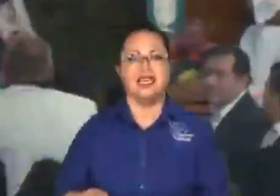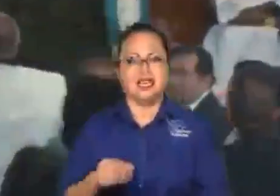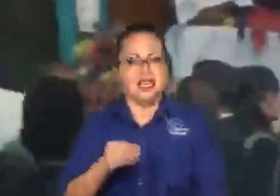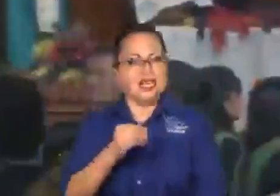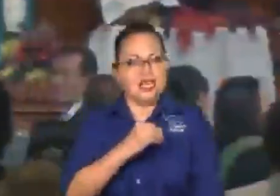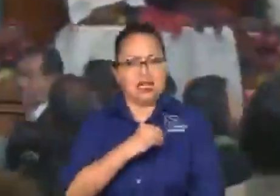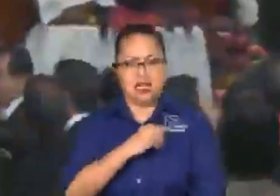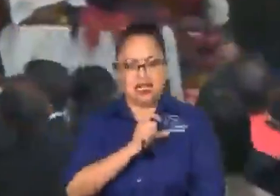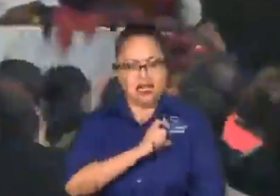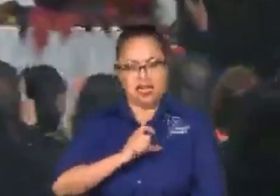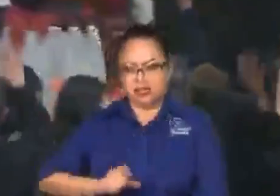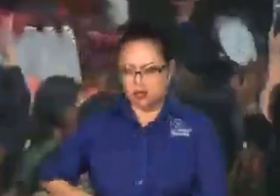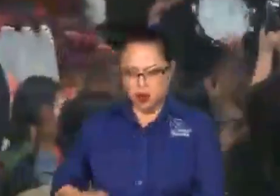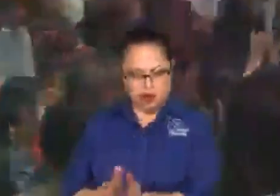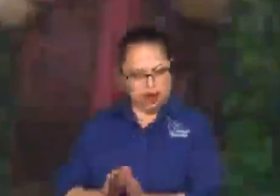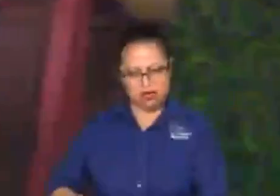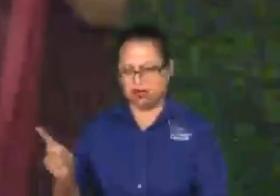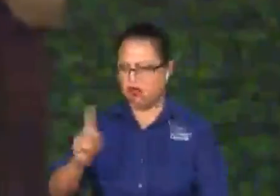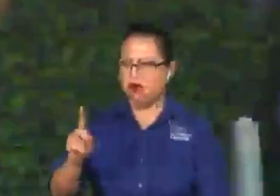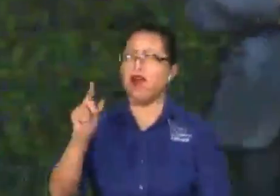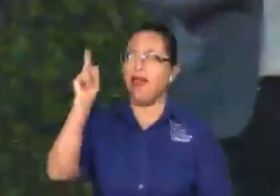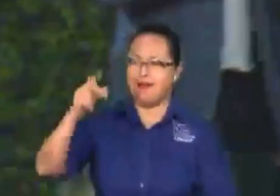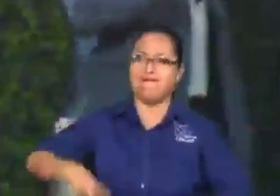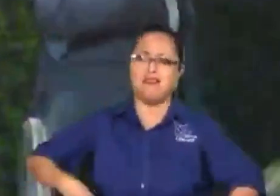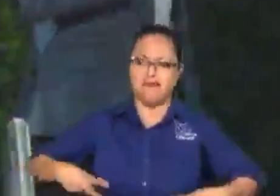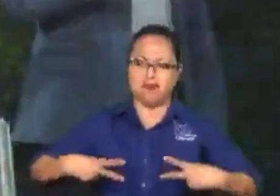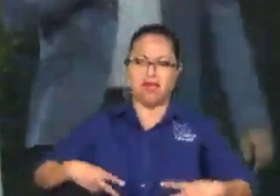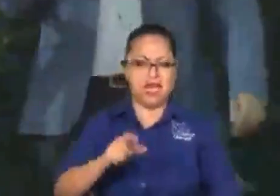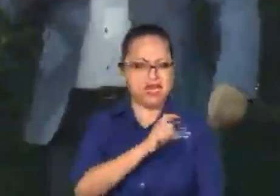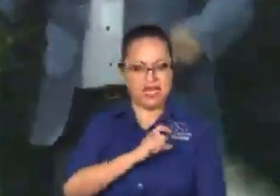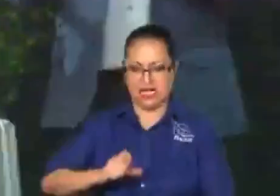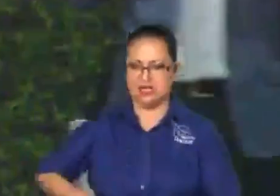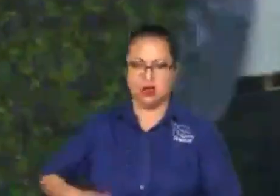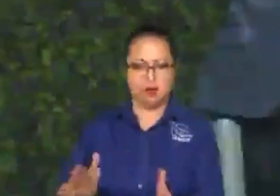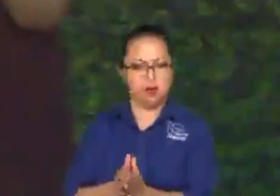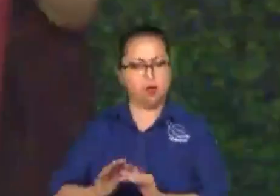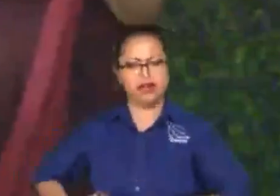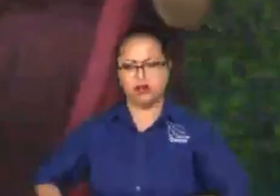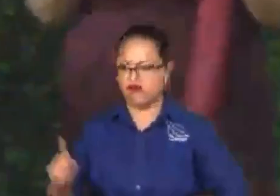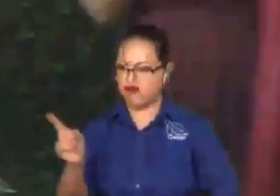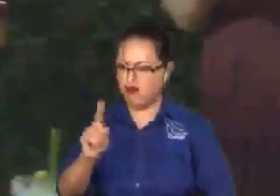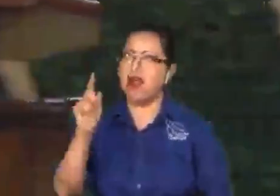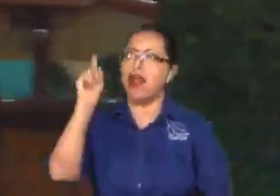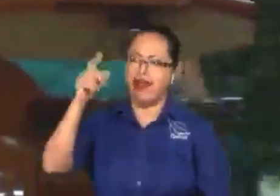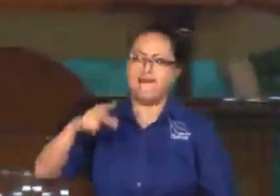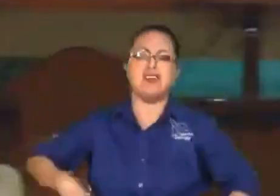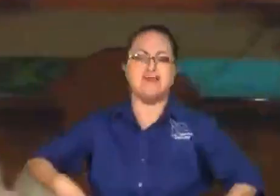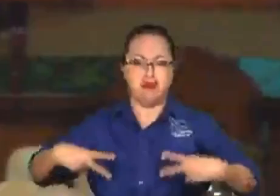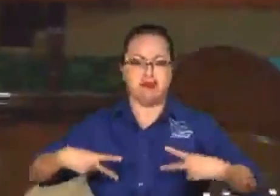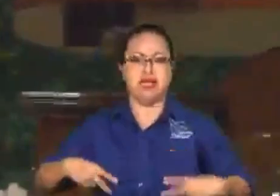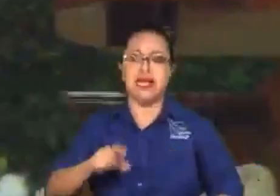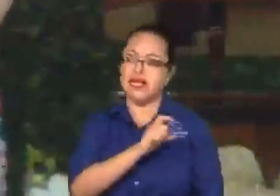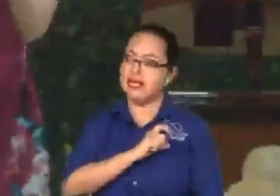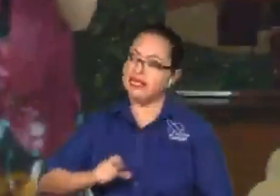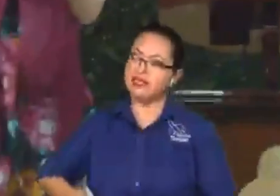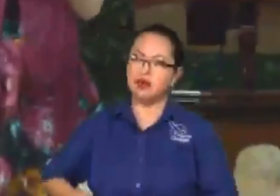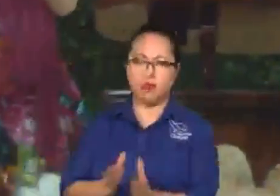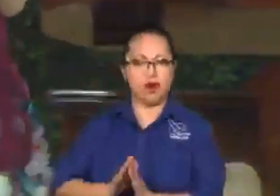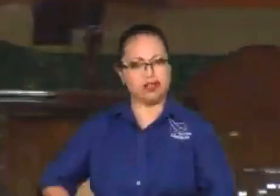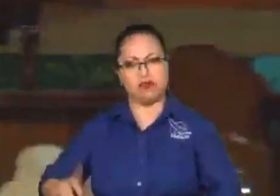Cristo no está muerto, está vivo. Cristo no está muerto, Él está vivo. Cristo no está